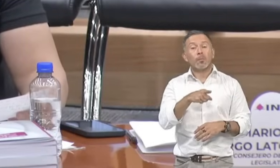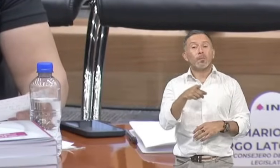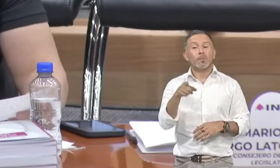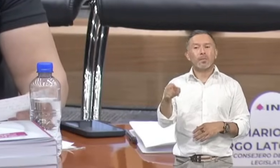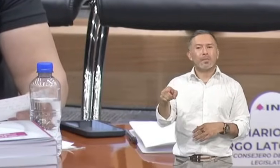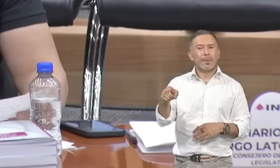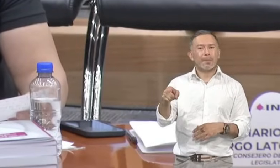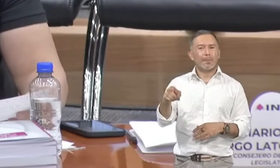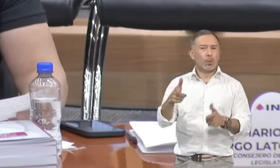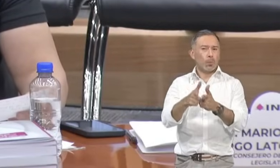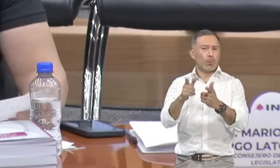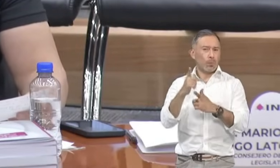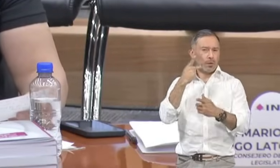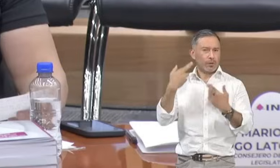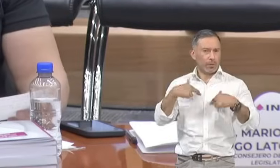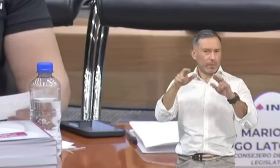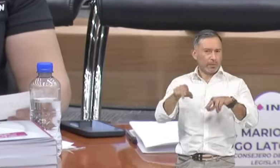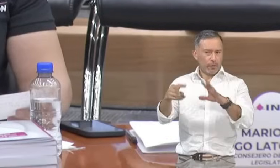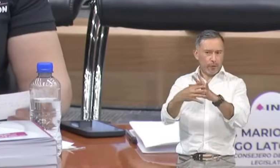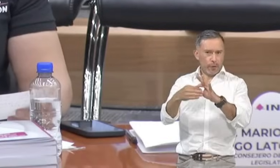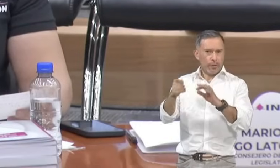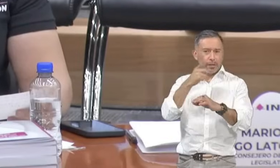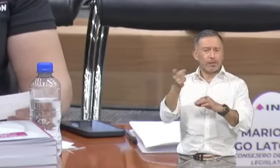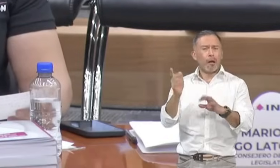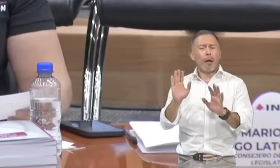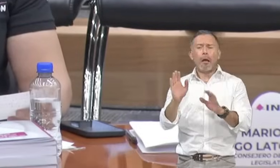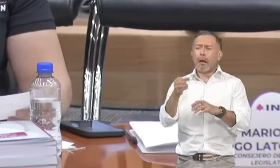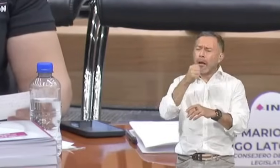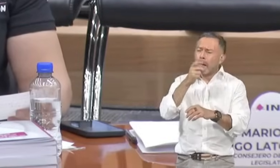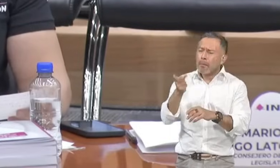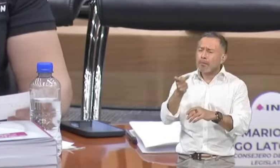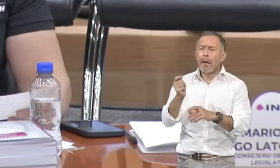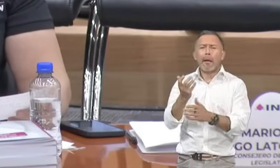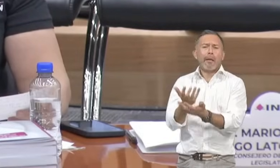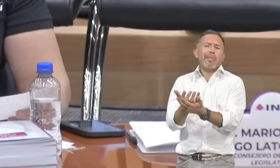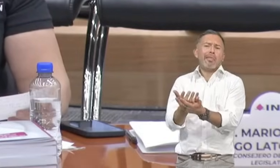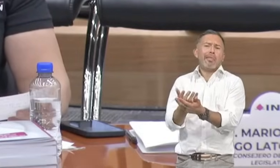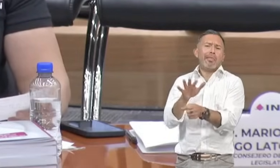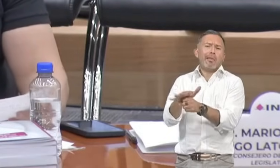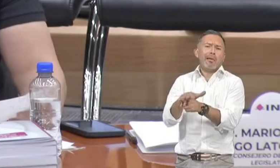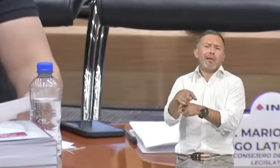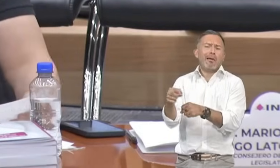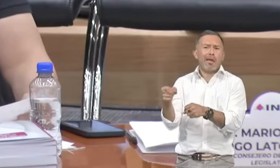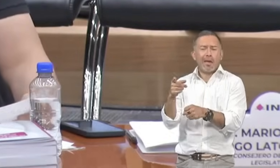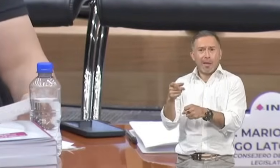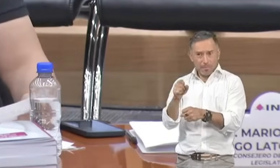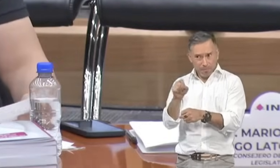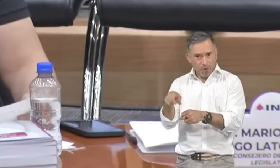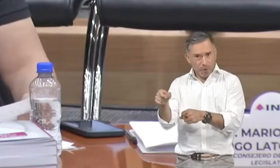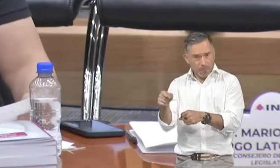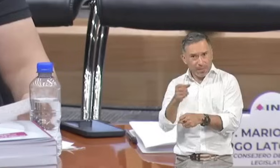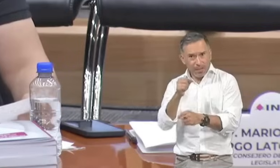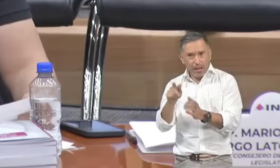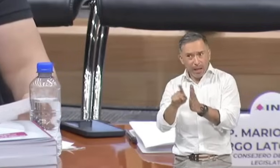representantes de un partido político, que no sea lo que nos guíe, porque las encuestas no ganan elecciones. Yo creo que sí tiene una